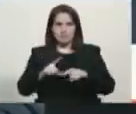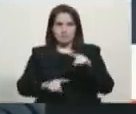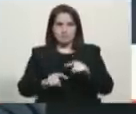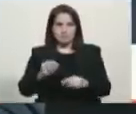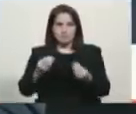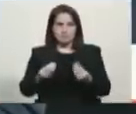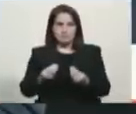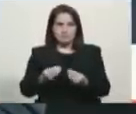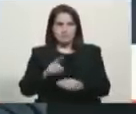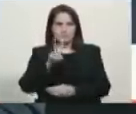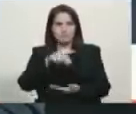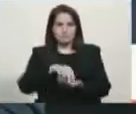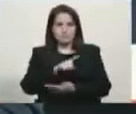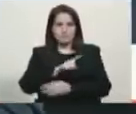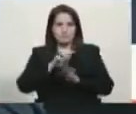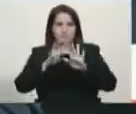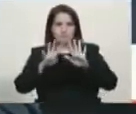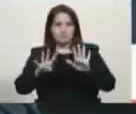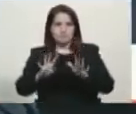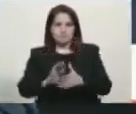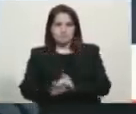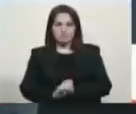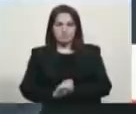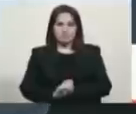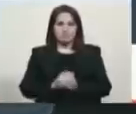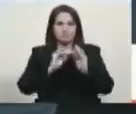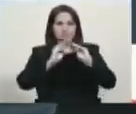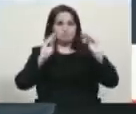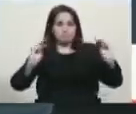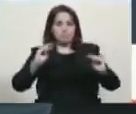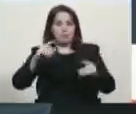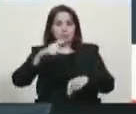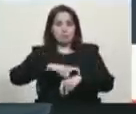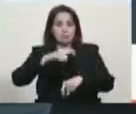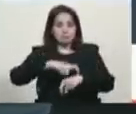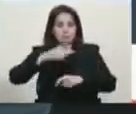2013-2019 para completar el mandato del comandante Chávez.